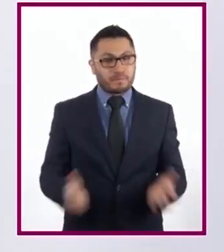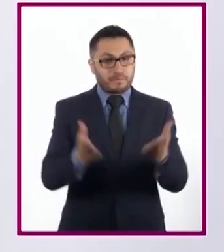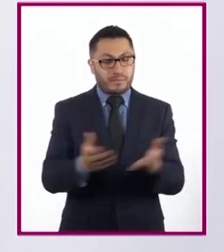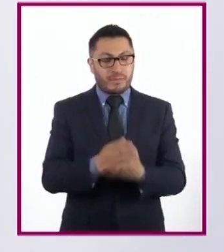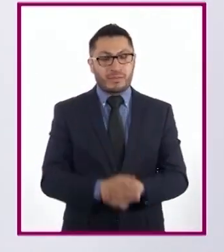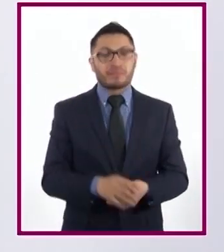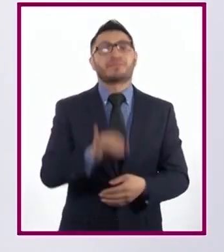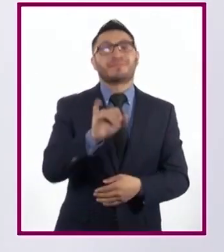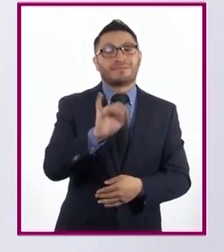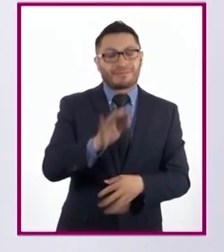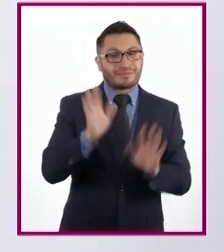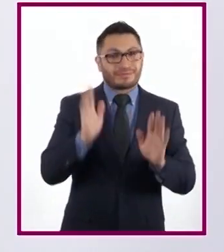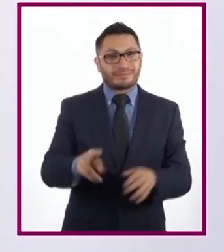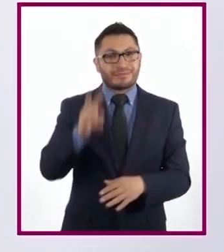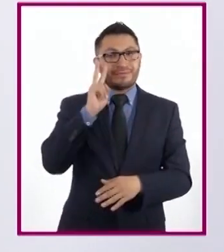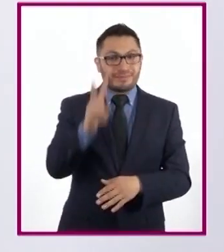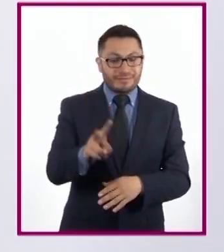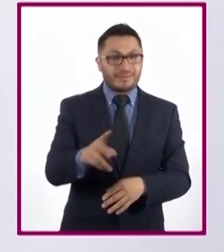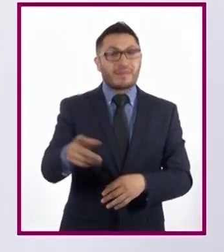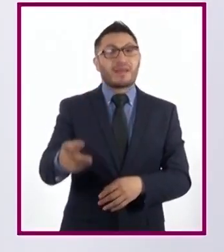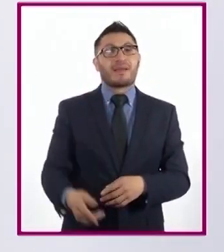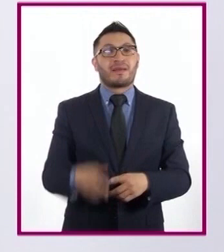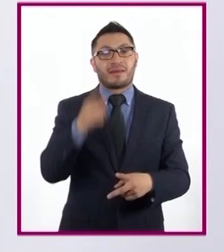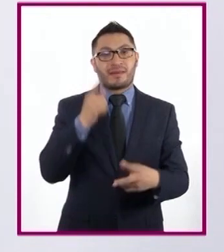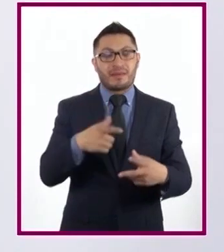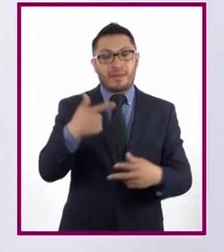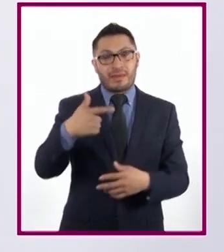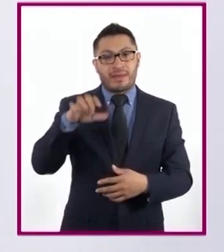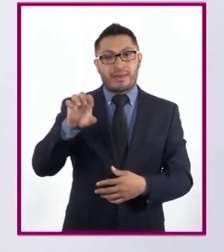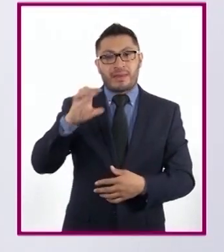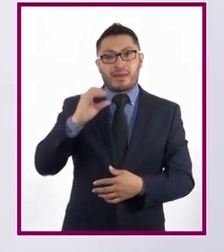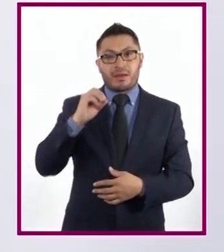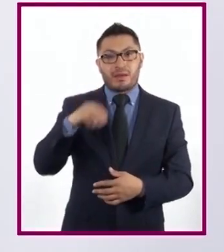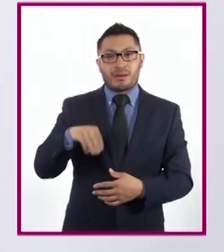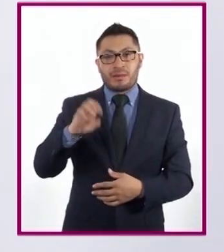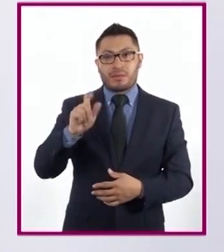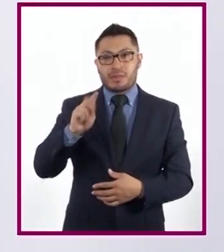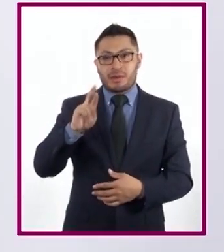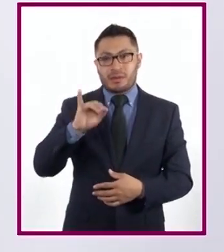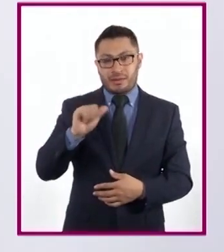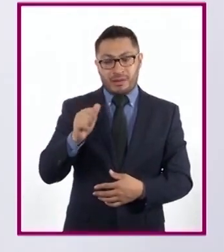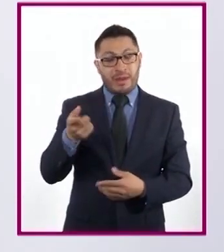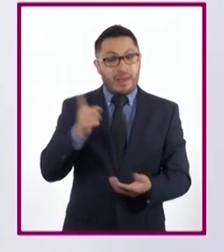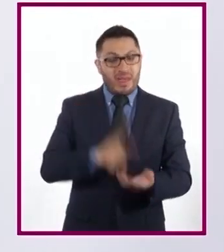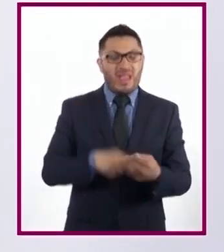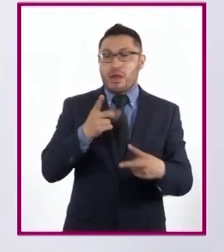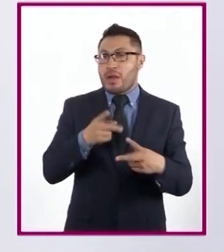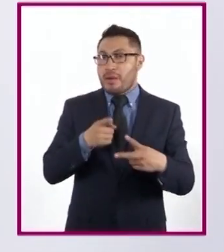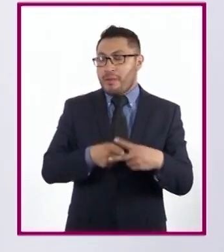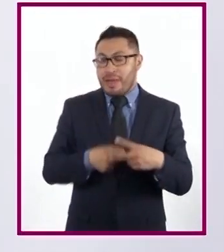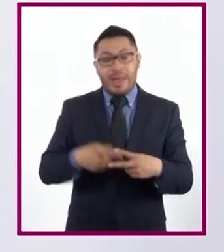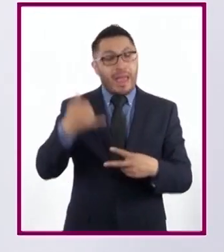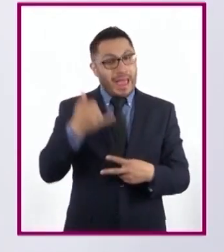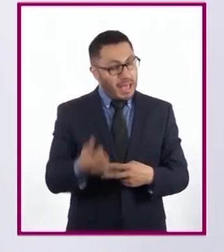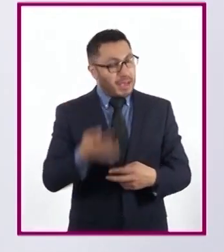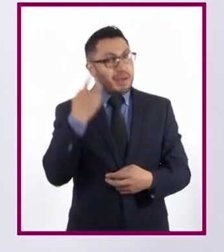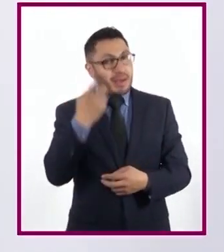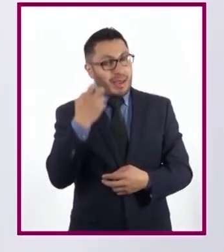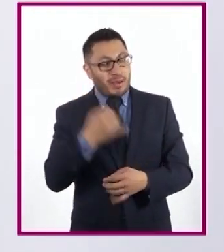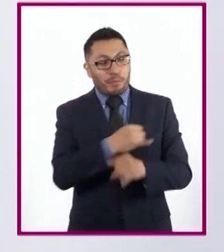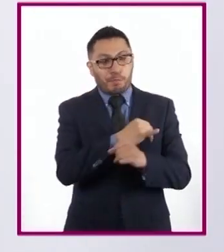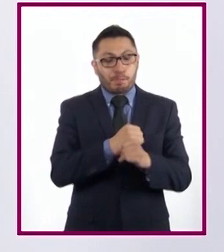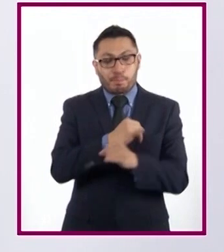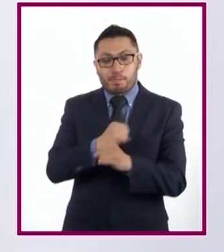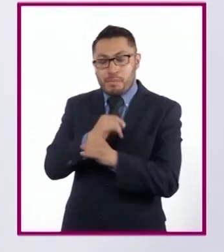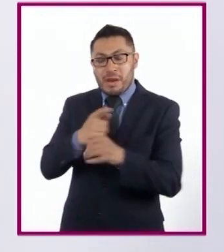Efectivamente, como ya lo hemos visto, la geometría es una rama de las matemáticas y, entre muchas cosas, estudia las rectas